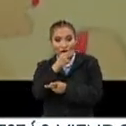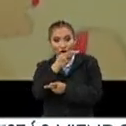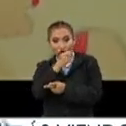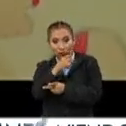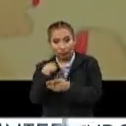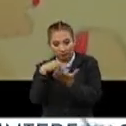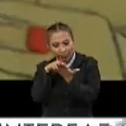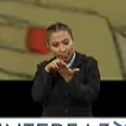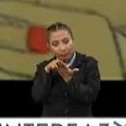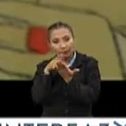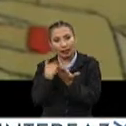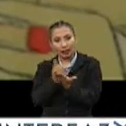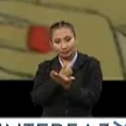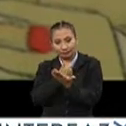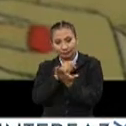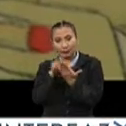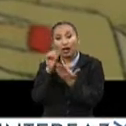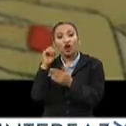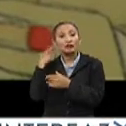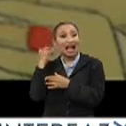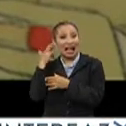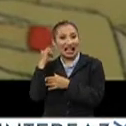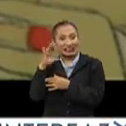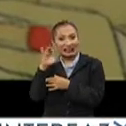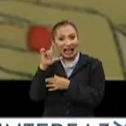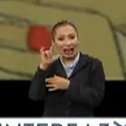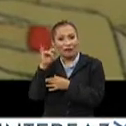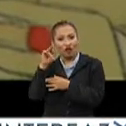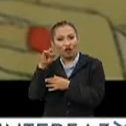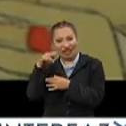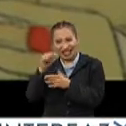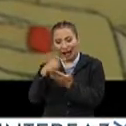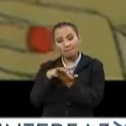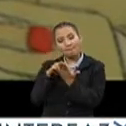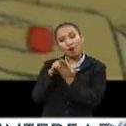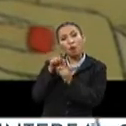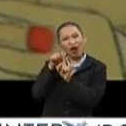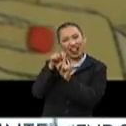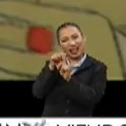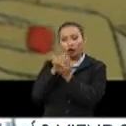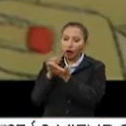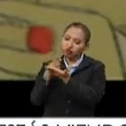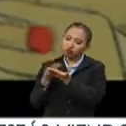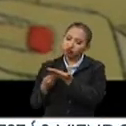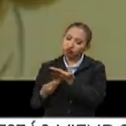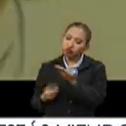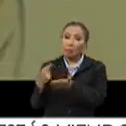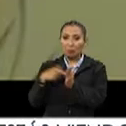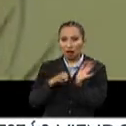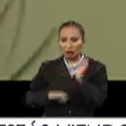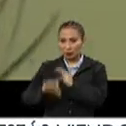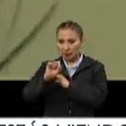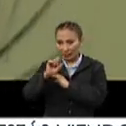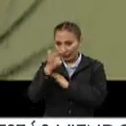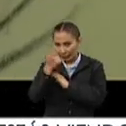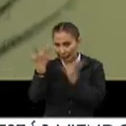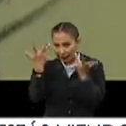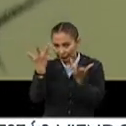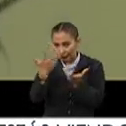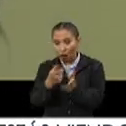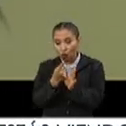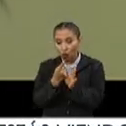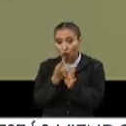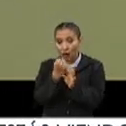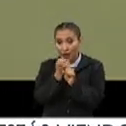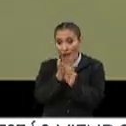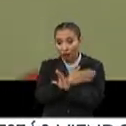justamente pinta este autorretrato en Los Ángeles, California. Esto es una caricatura que se realiza en 1927. Estamos justo un año